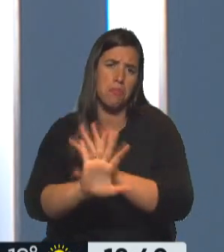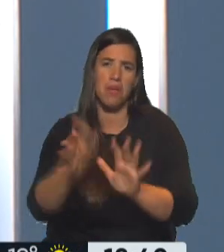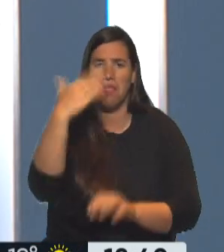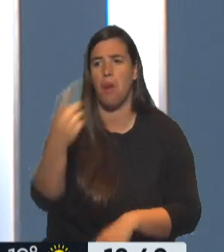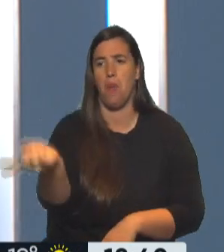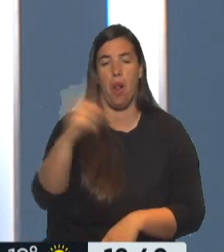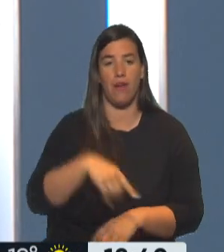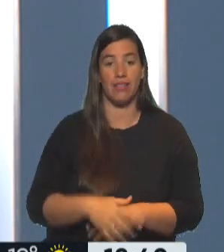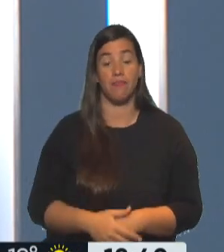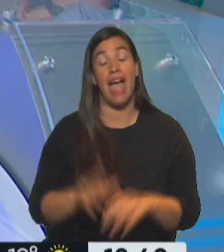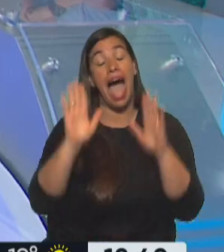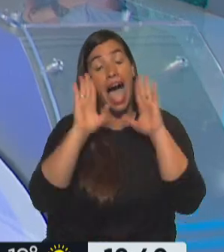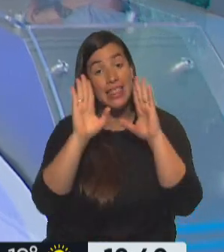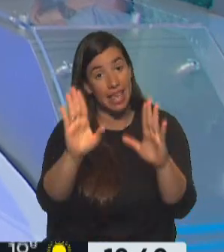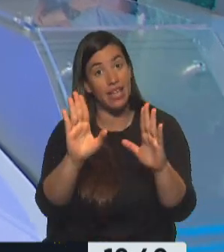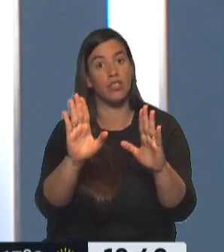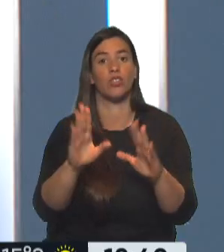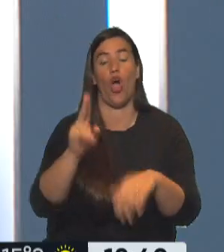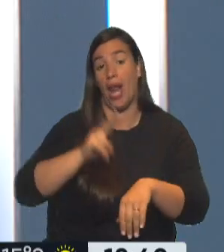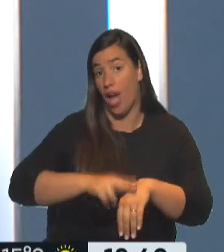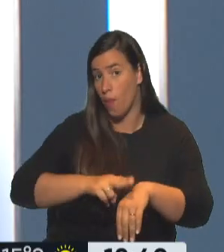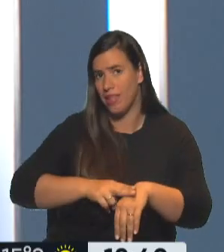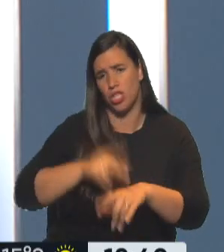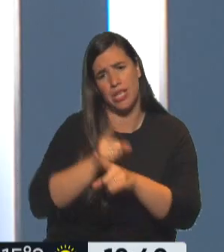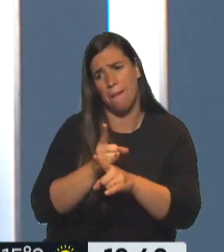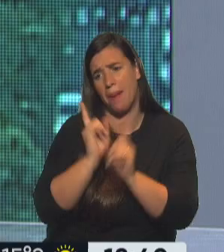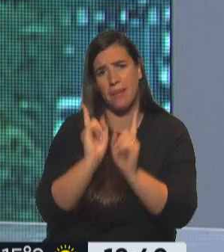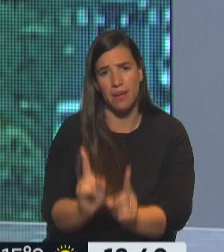atento, las recomendaciones de siempre. Cuidarse y consultar al médico ante cualquier duda. Gracias, Sergio. No, por favor.